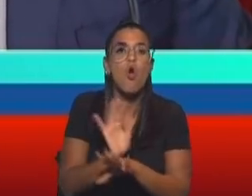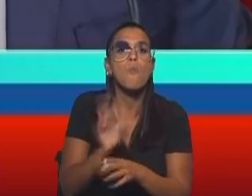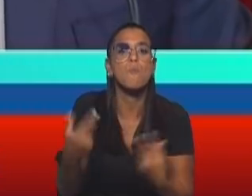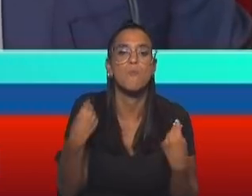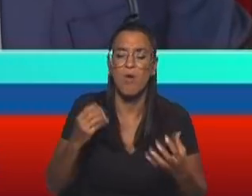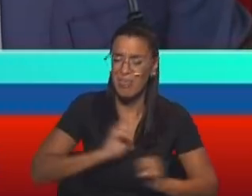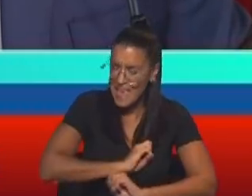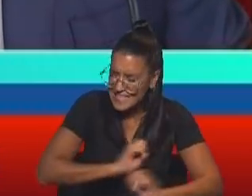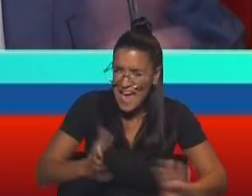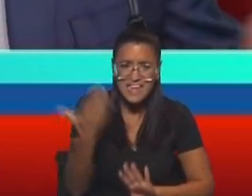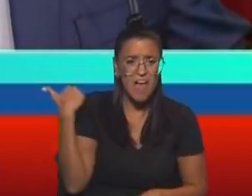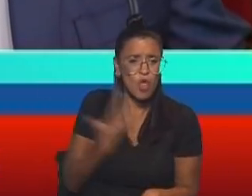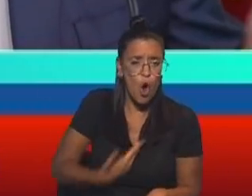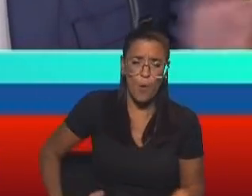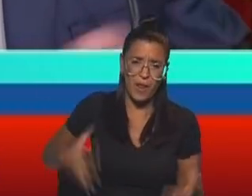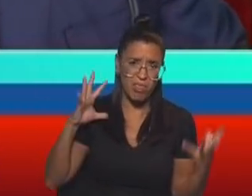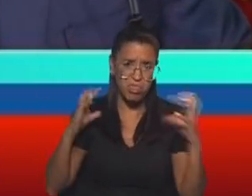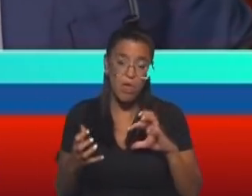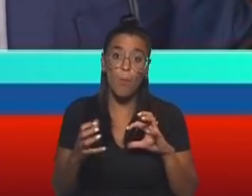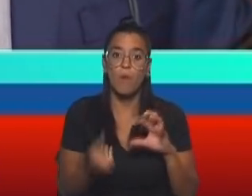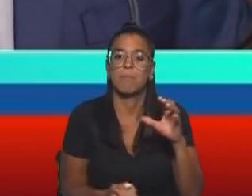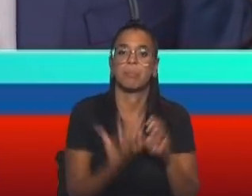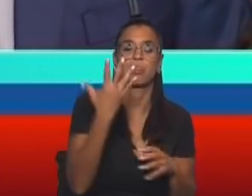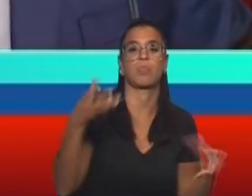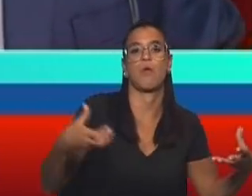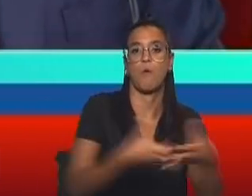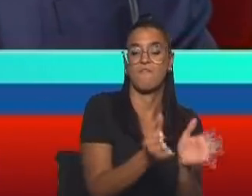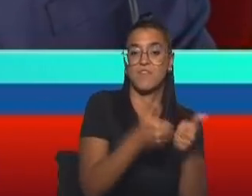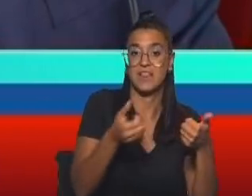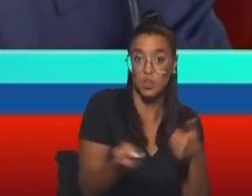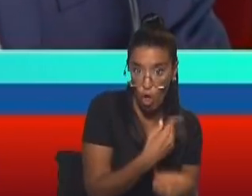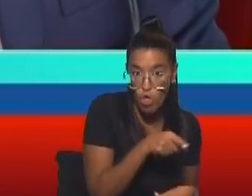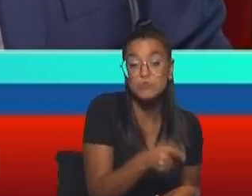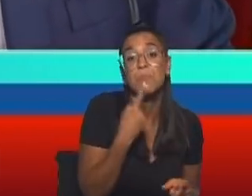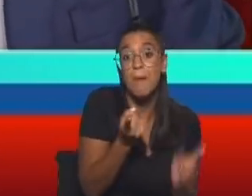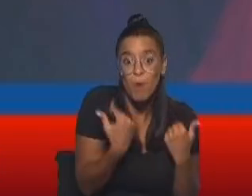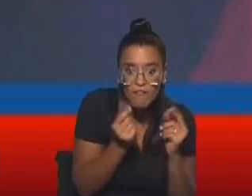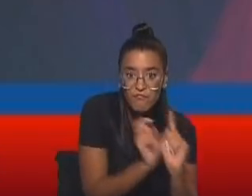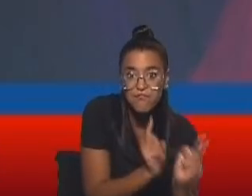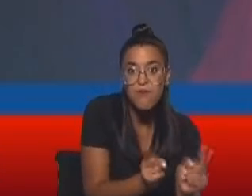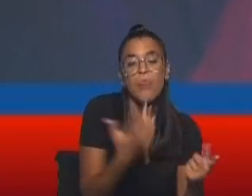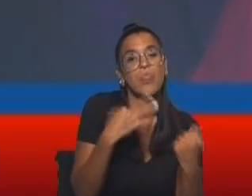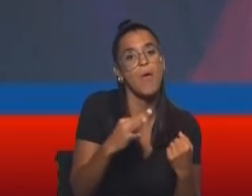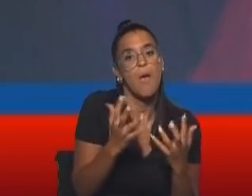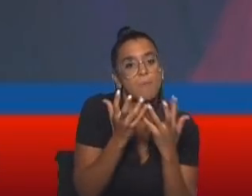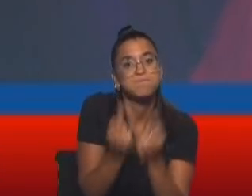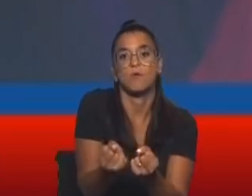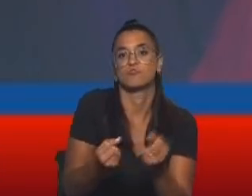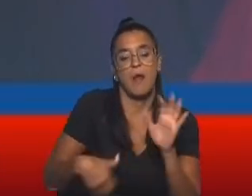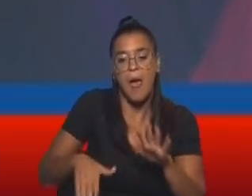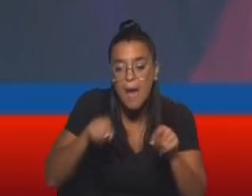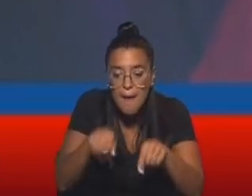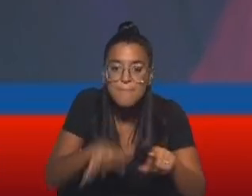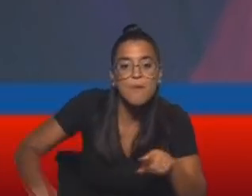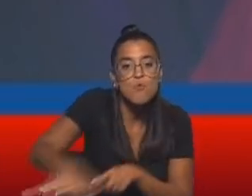al desastre del gobierno anterior. Eso lo dijo en forma literal, pero dijo que para poder sostenerse en el poder hay que representar a las mayorías. Hay que